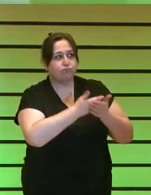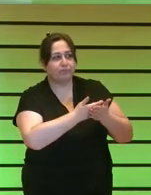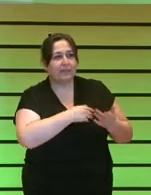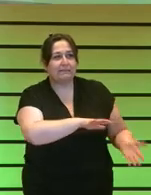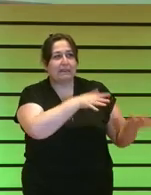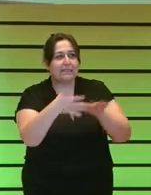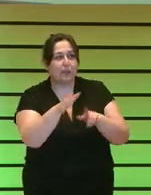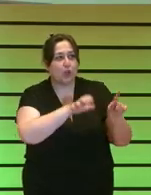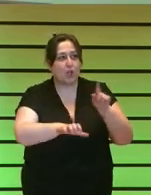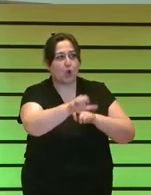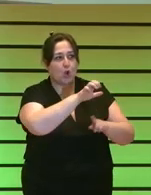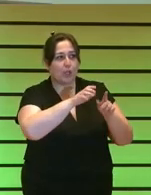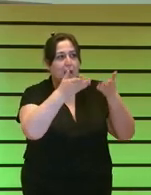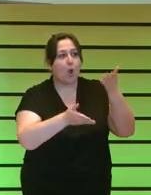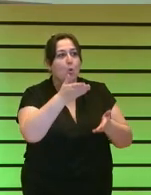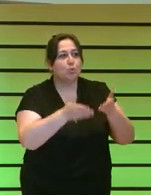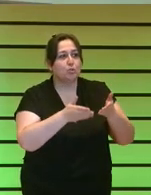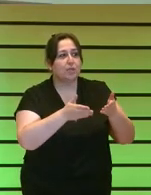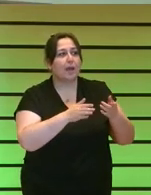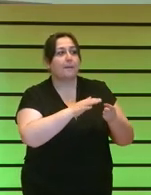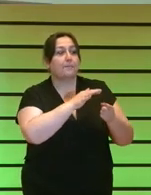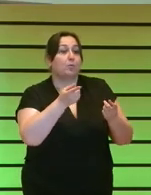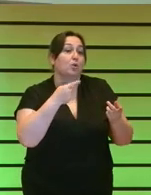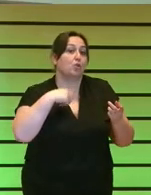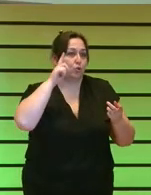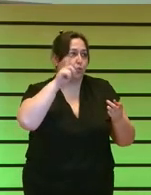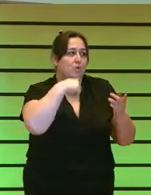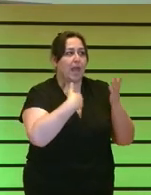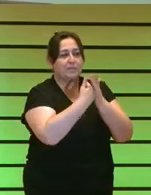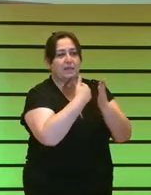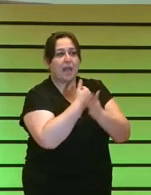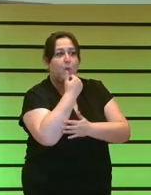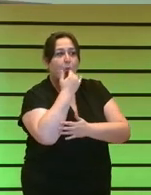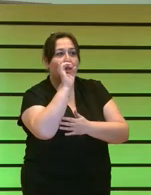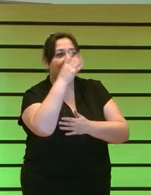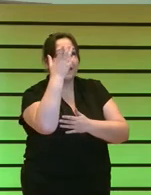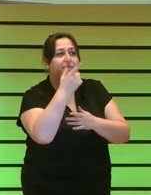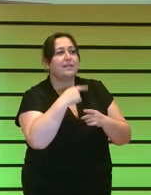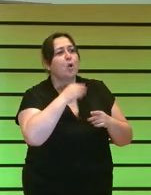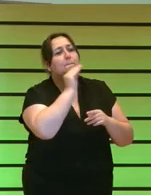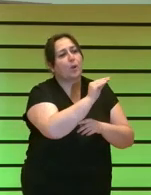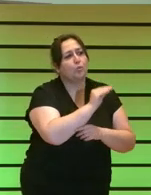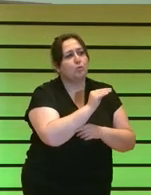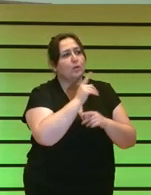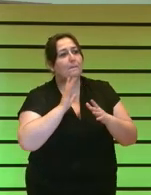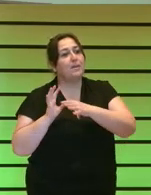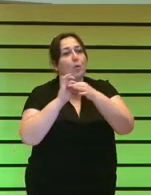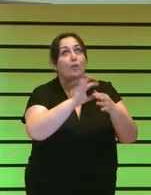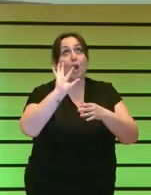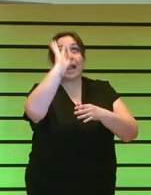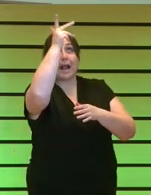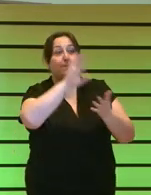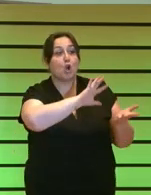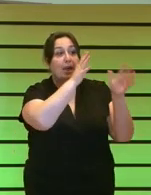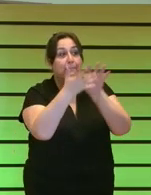ecológica justa Y bueno ya nos has esbozado algunas ideas también qué vinculación tiene el cambio climático